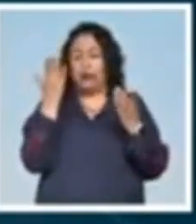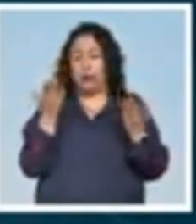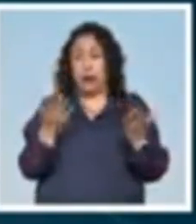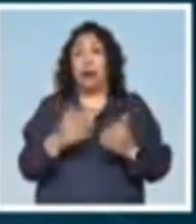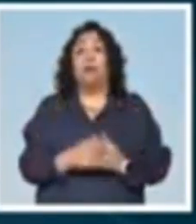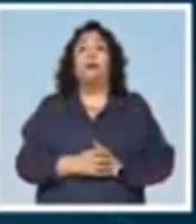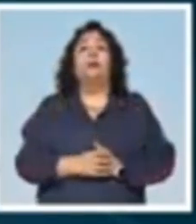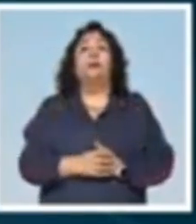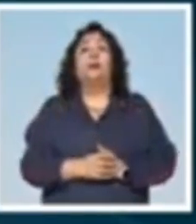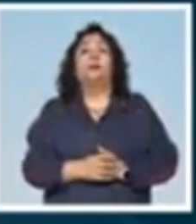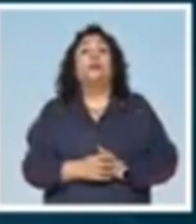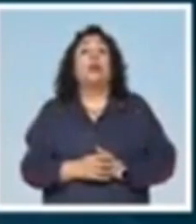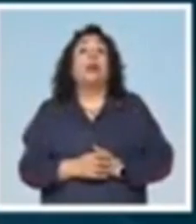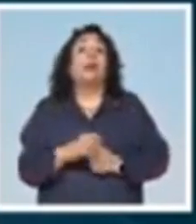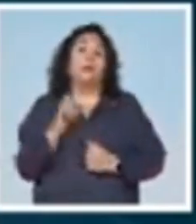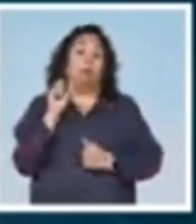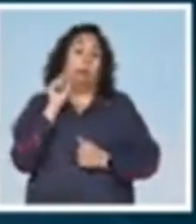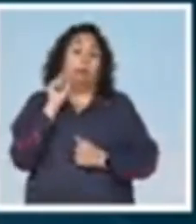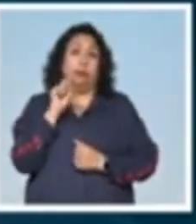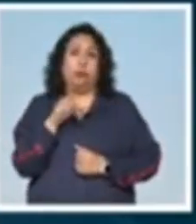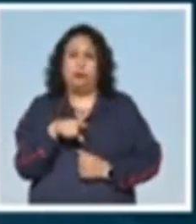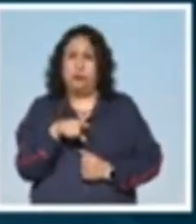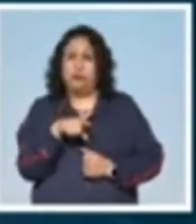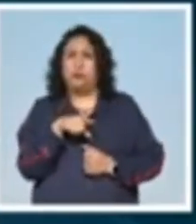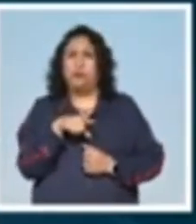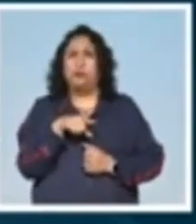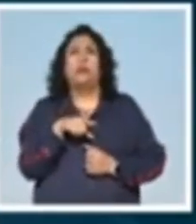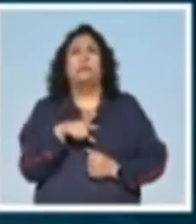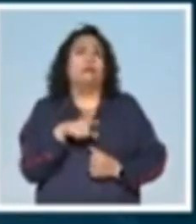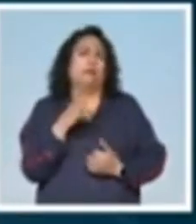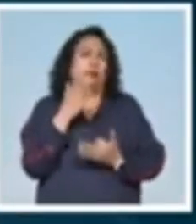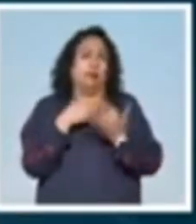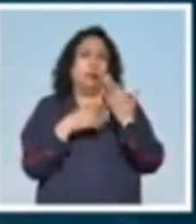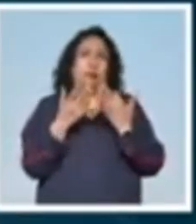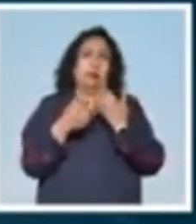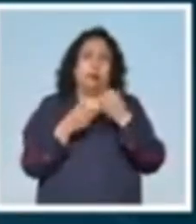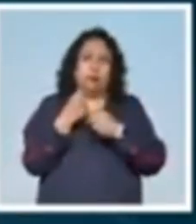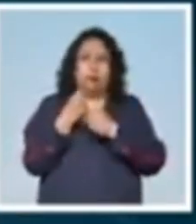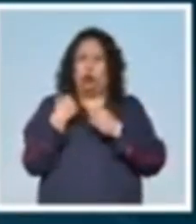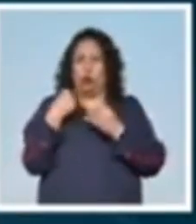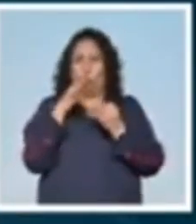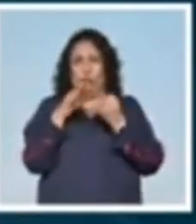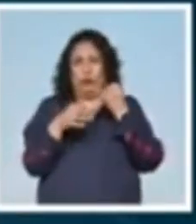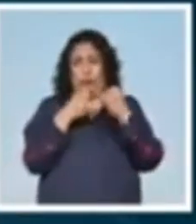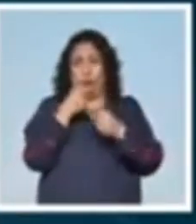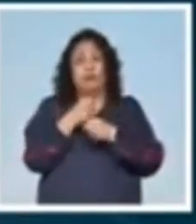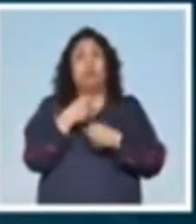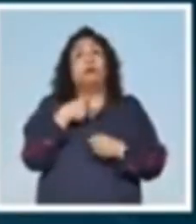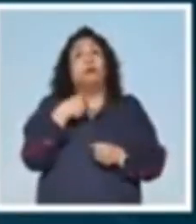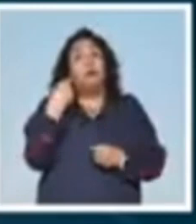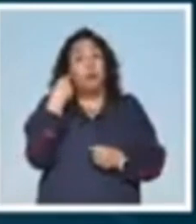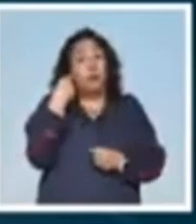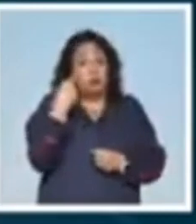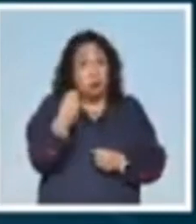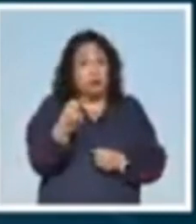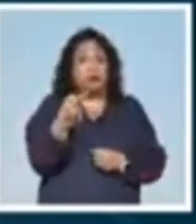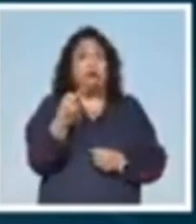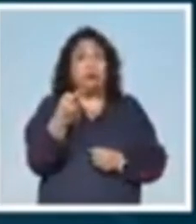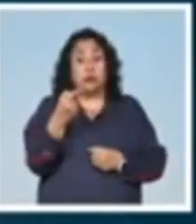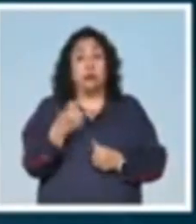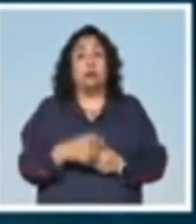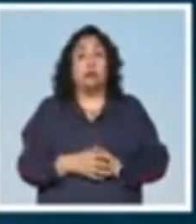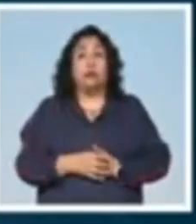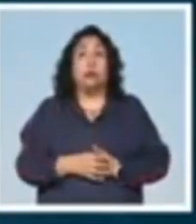Y especialmente en todos estos años, en estos últimos años, que hemos visto